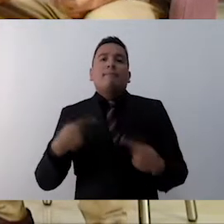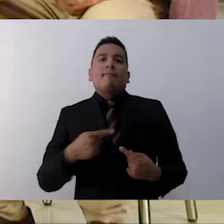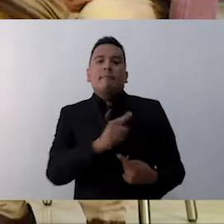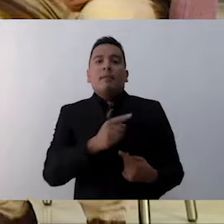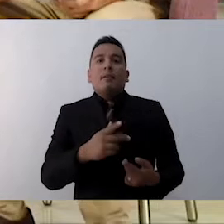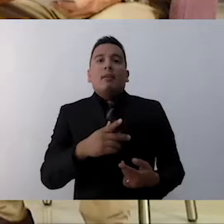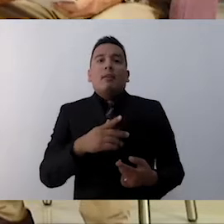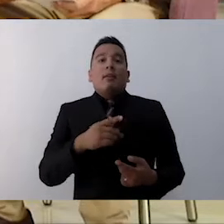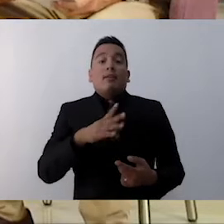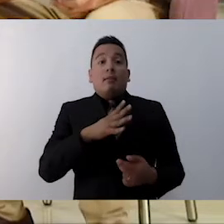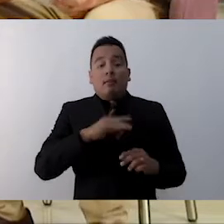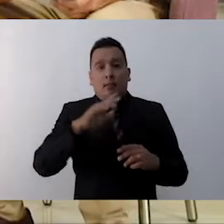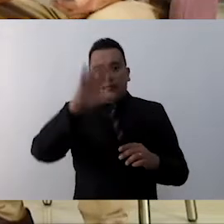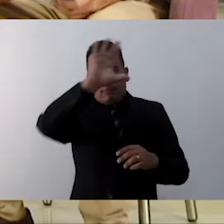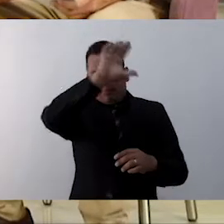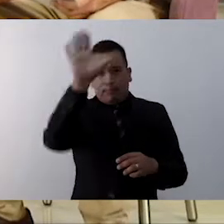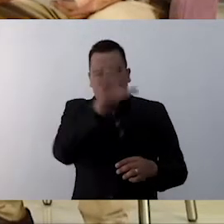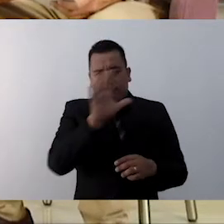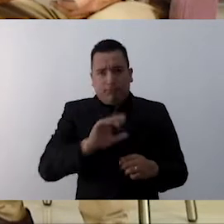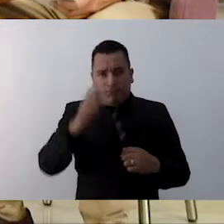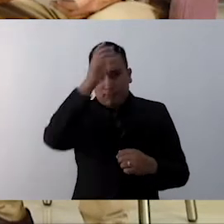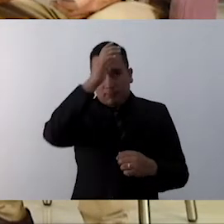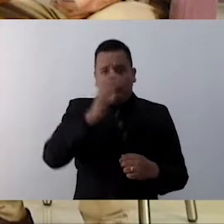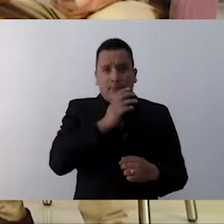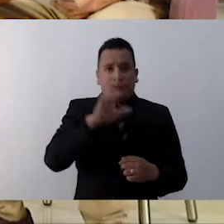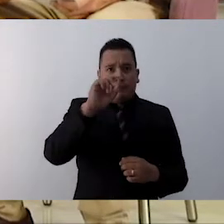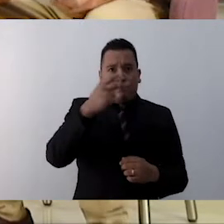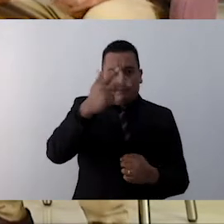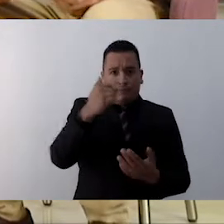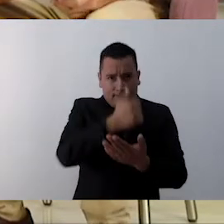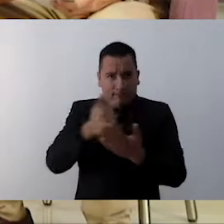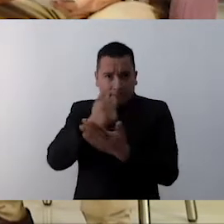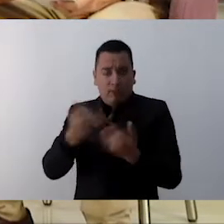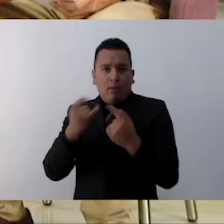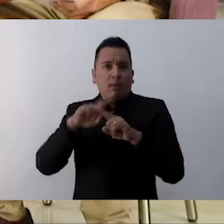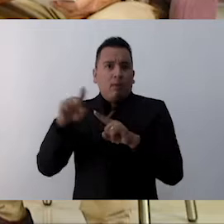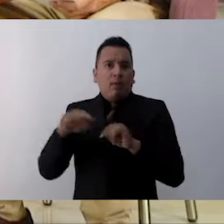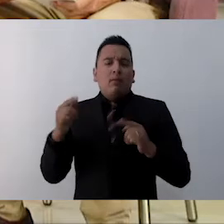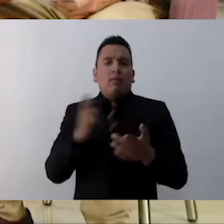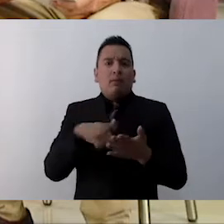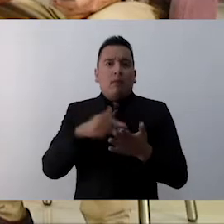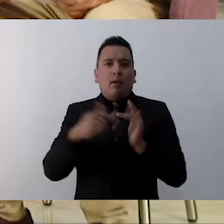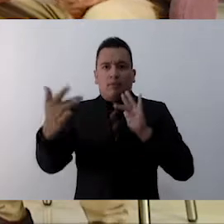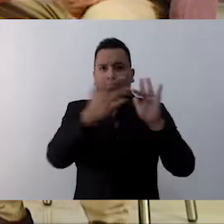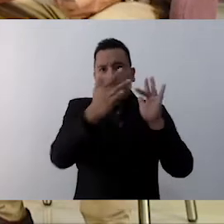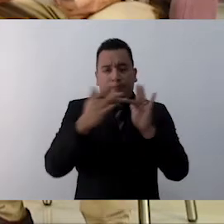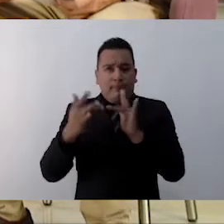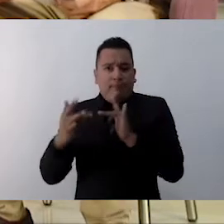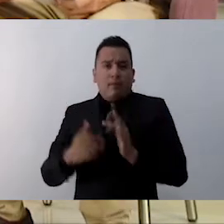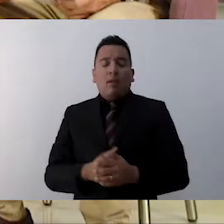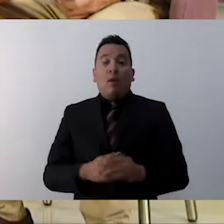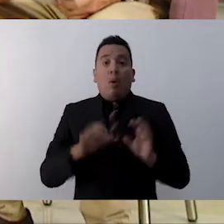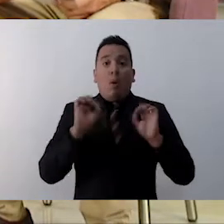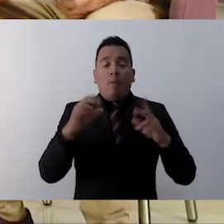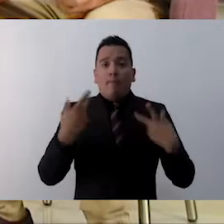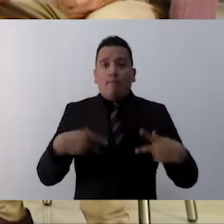nos escucha en los 38 municipios de Coahuila y en otros lugares donde llega tanto la señal del sistema estatal de